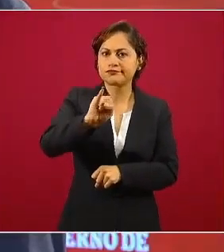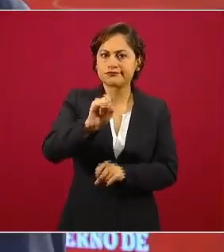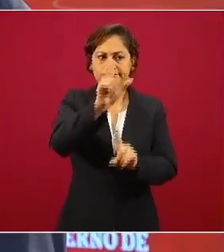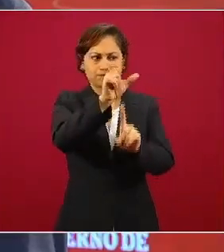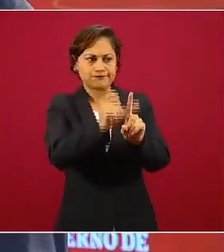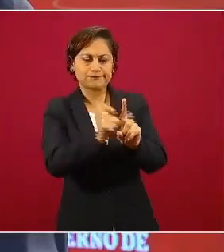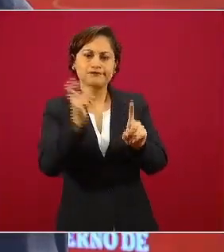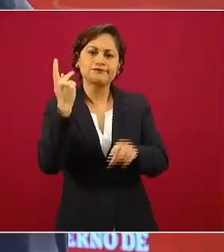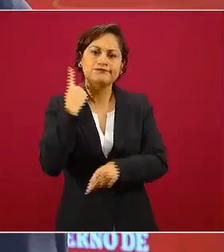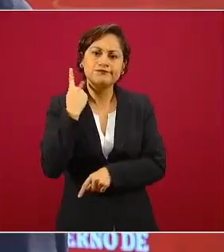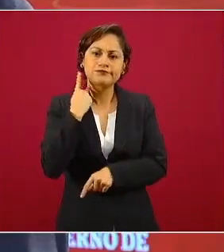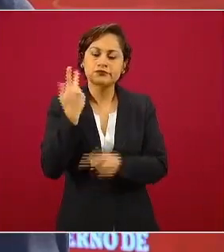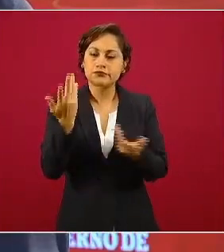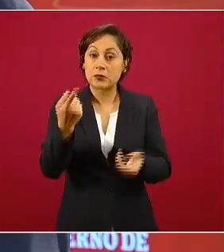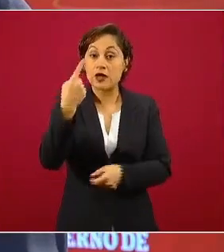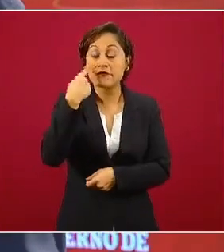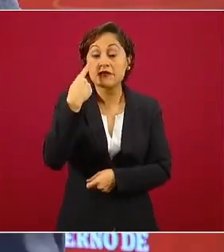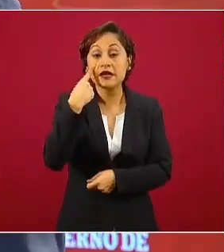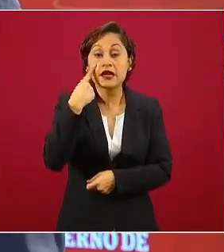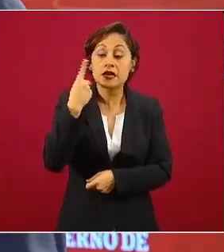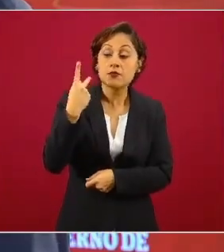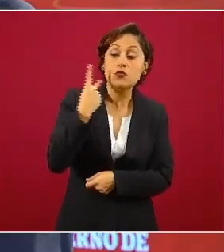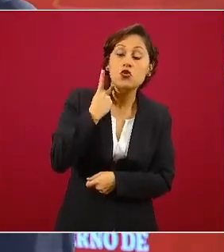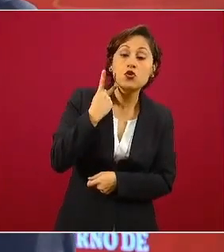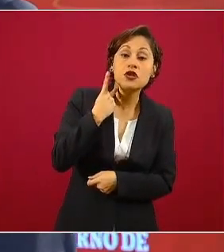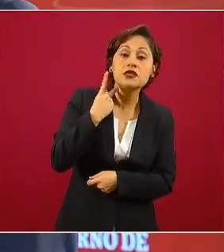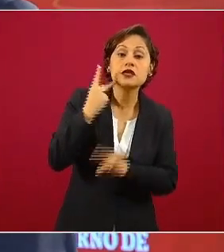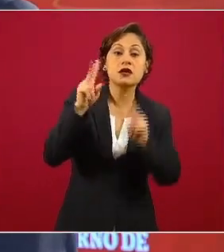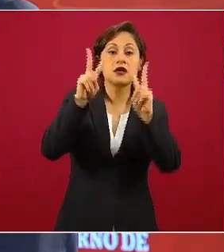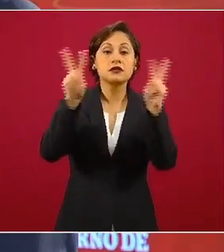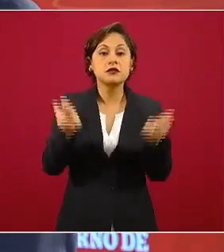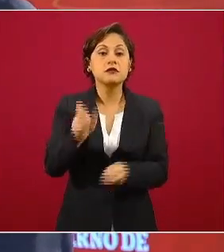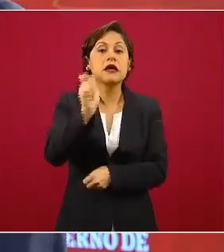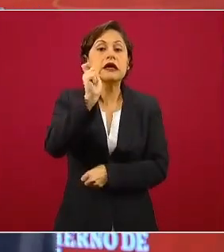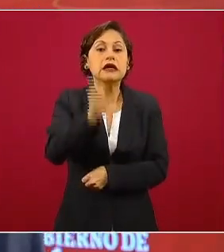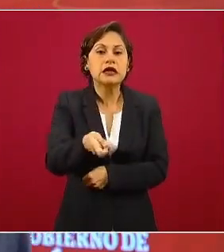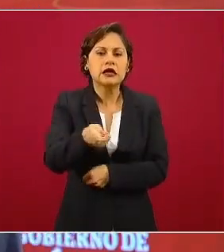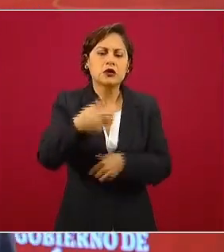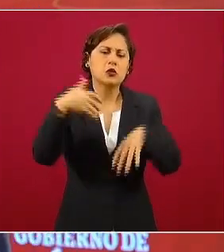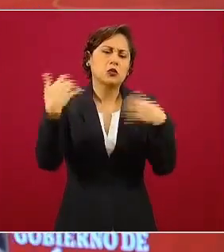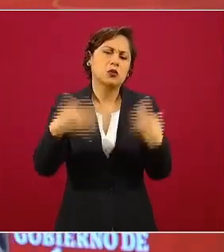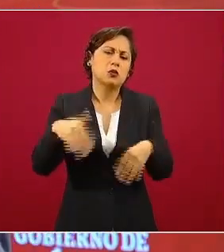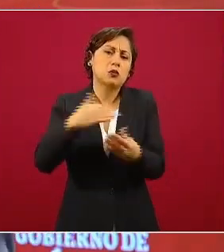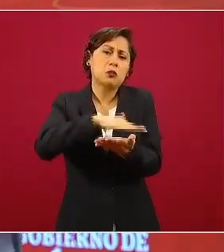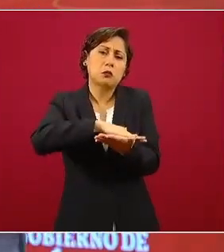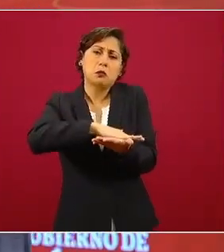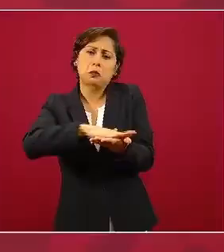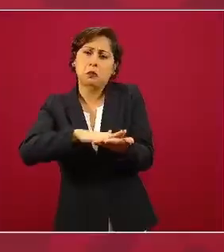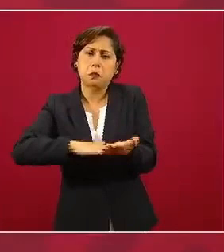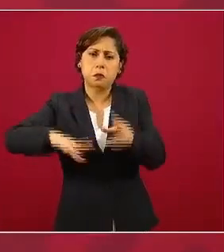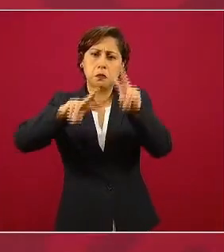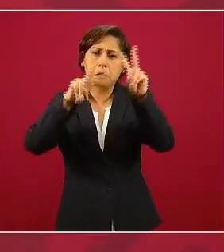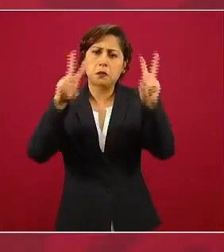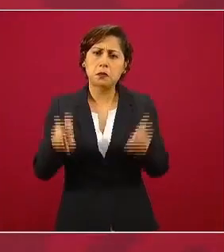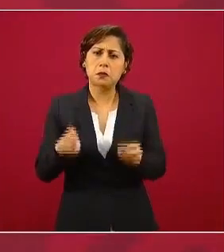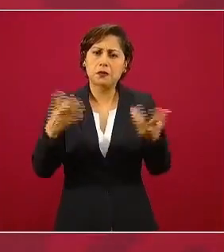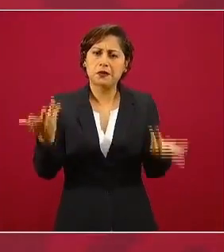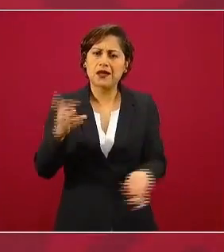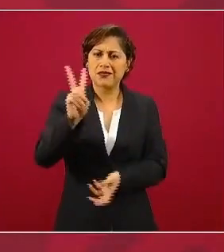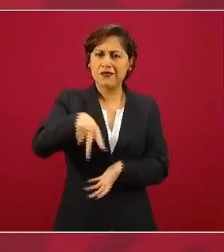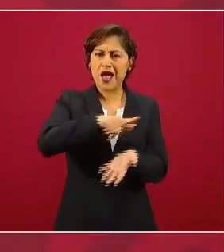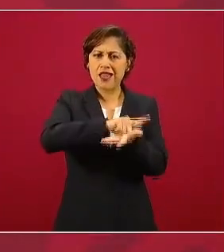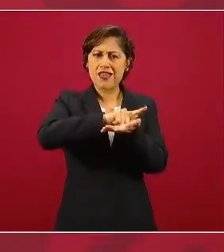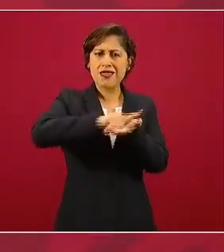de paso, la política es un noble oficio. Es tan limpia la política que ni los más sucios